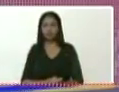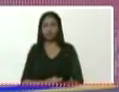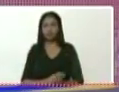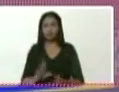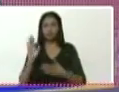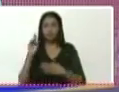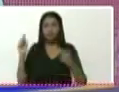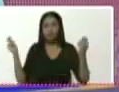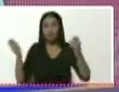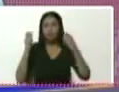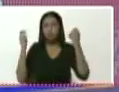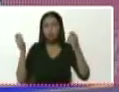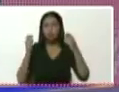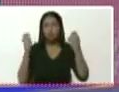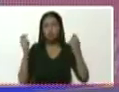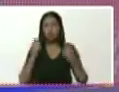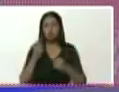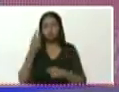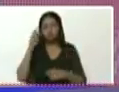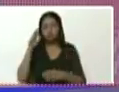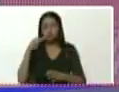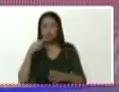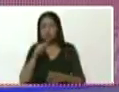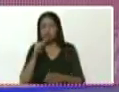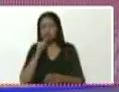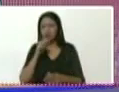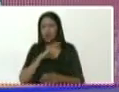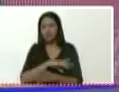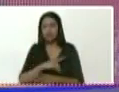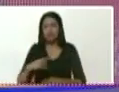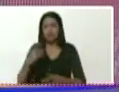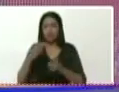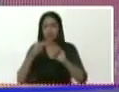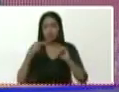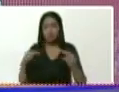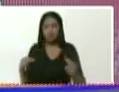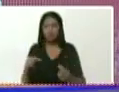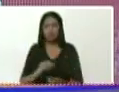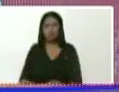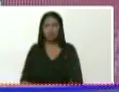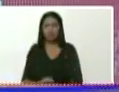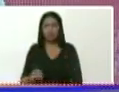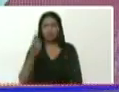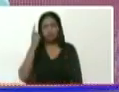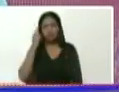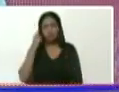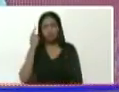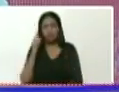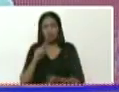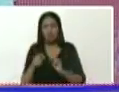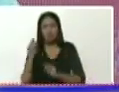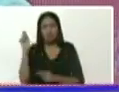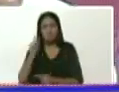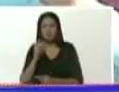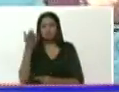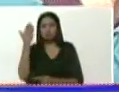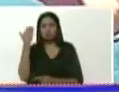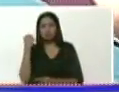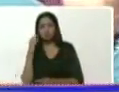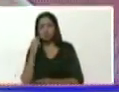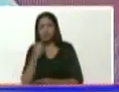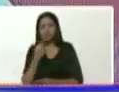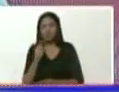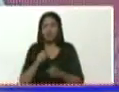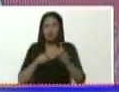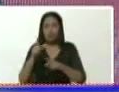promovida por el deseo de paz. Saben ustedes que desde hace meses yo hablé con muchos factores